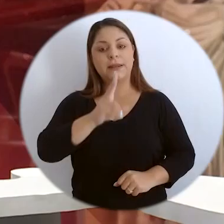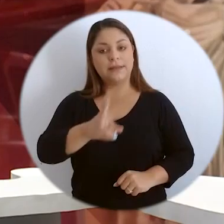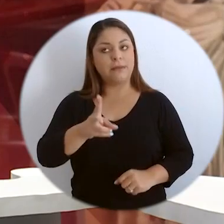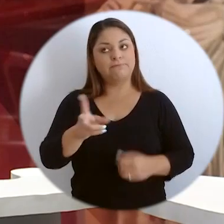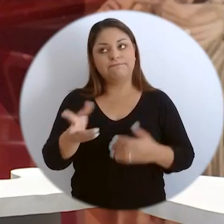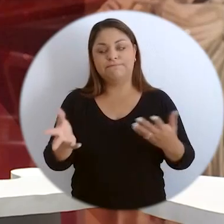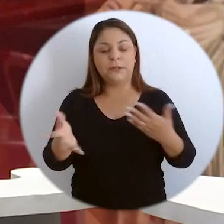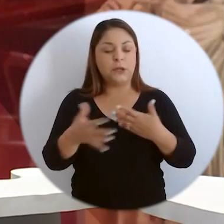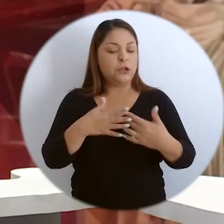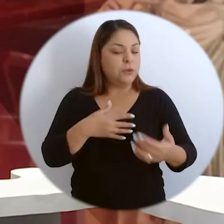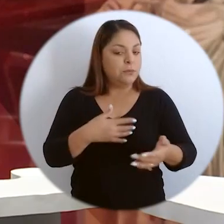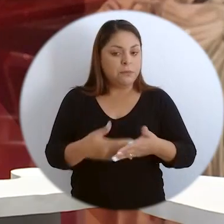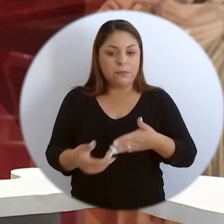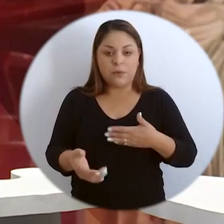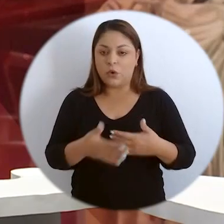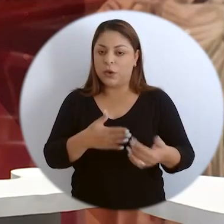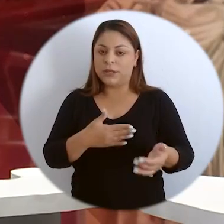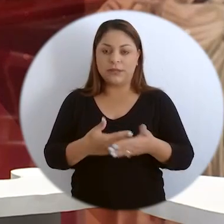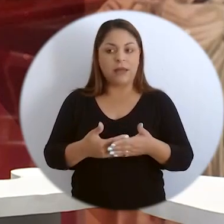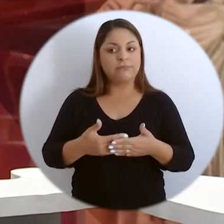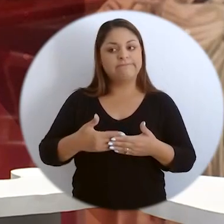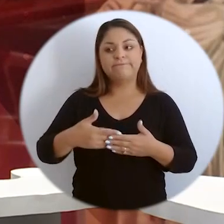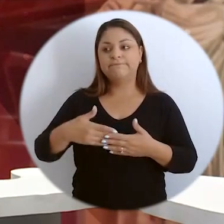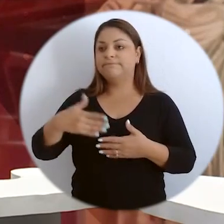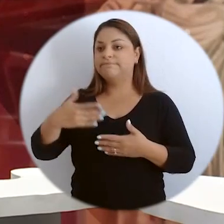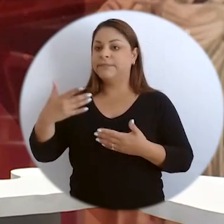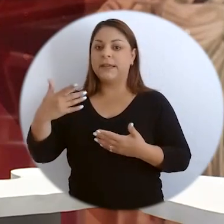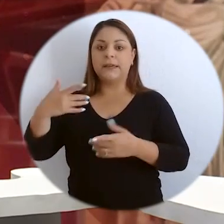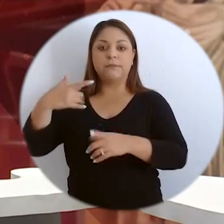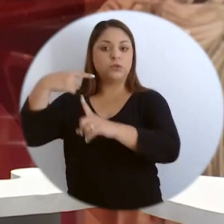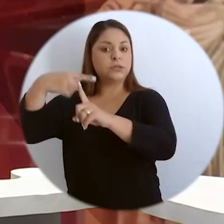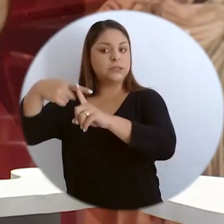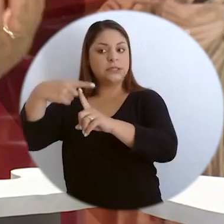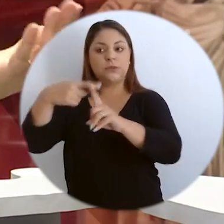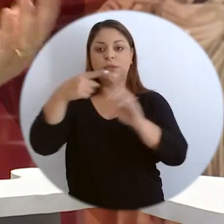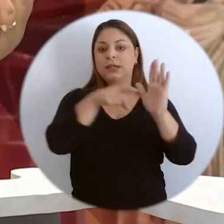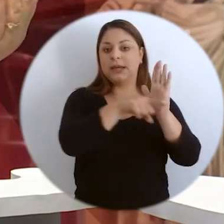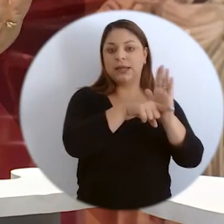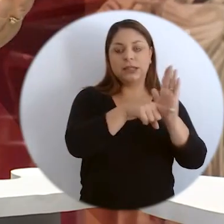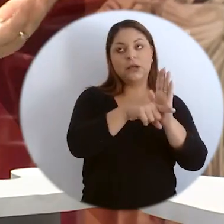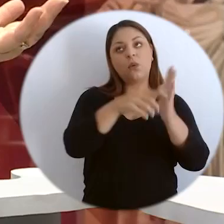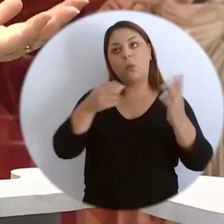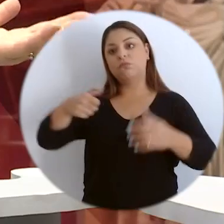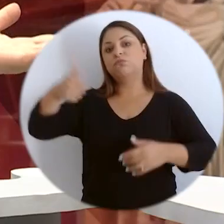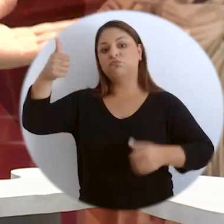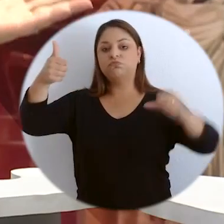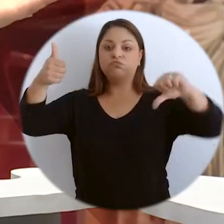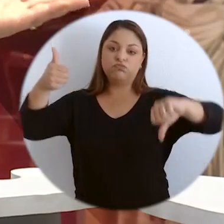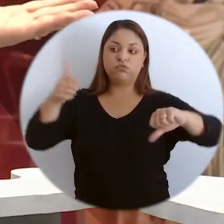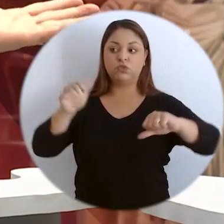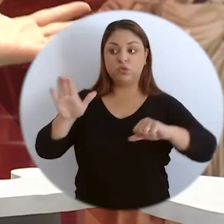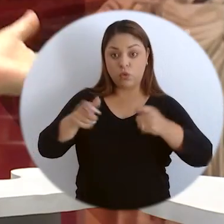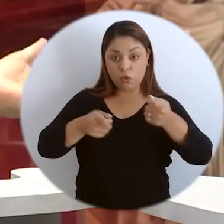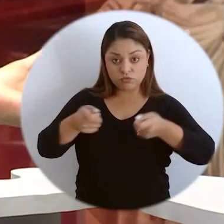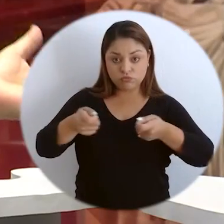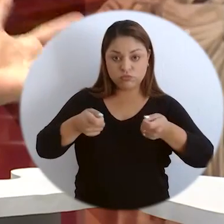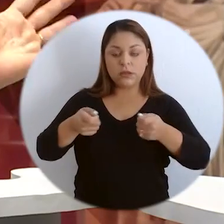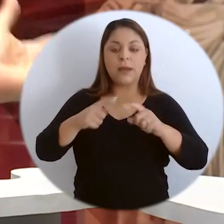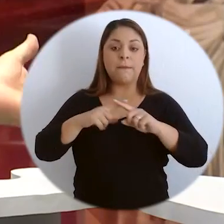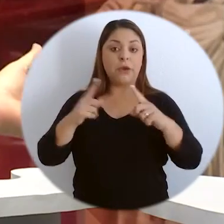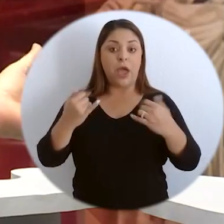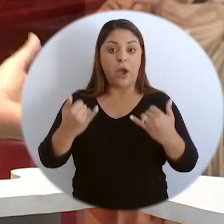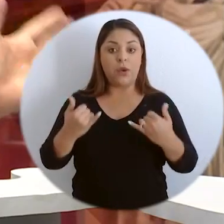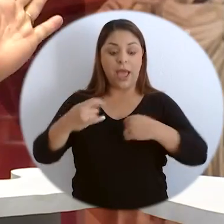hizo, notamos, ¿verdad? Que las personas estaban un poco inclinándose hacia ver con buenos ojos algunos sesgos